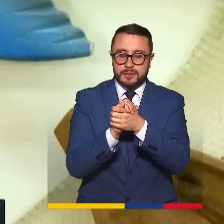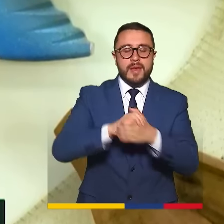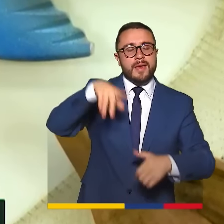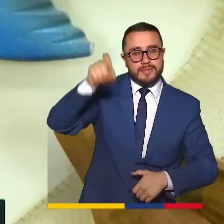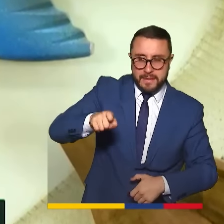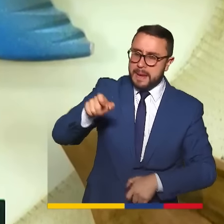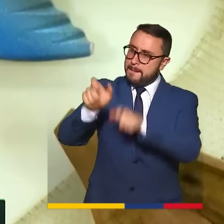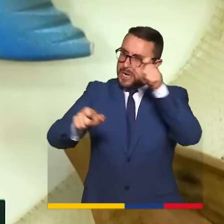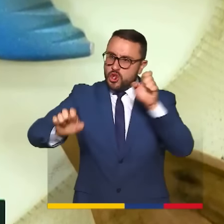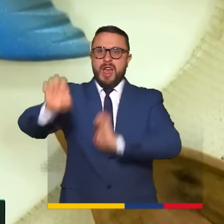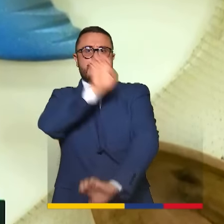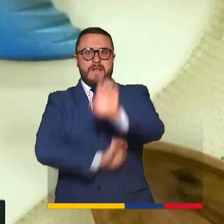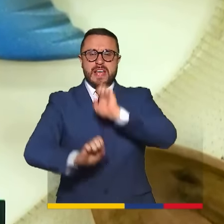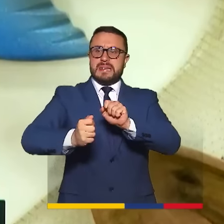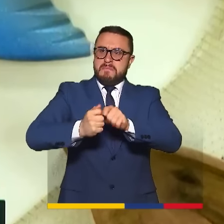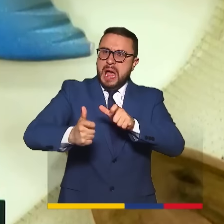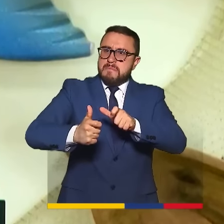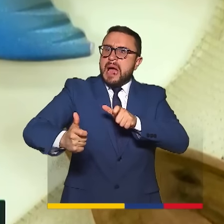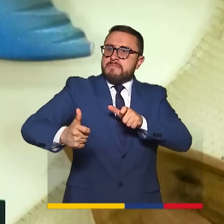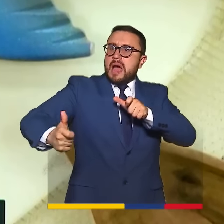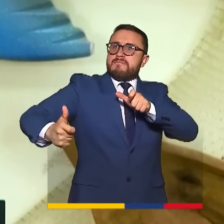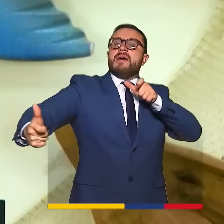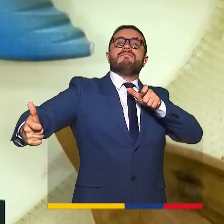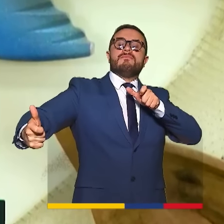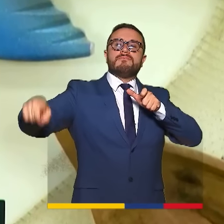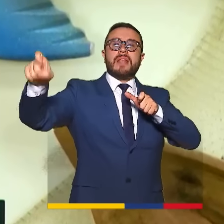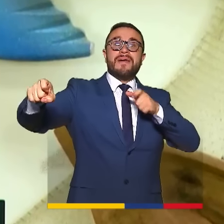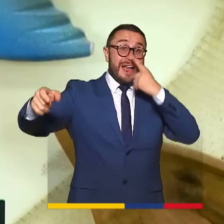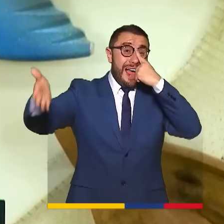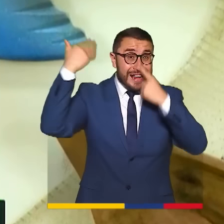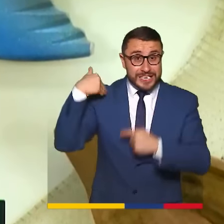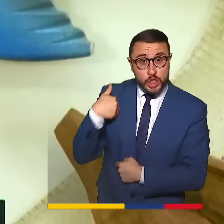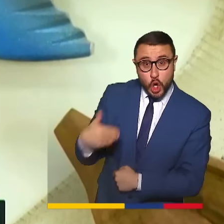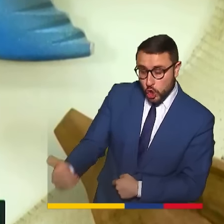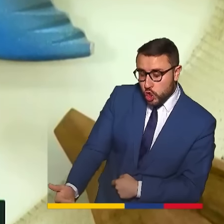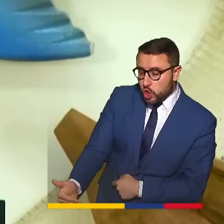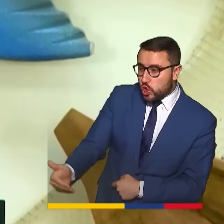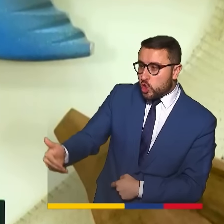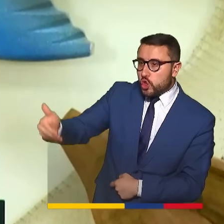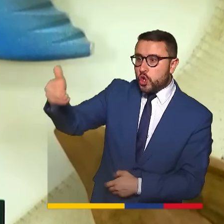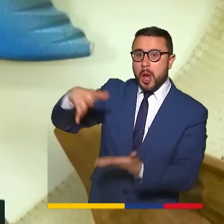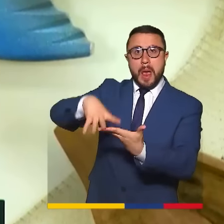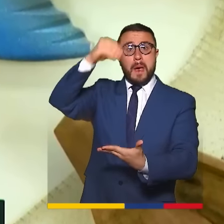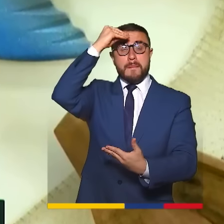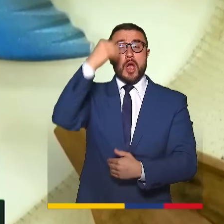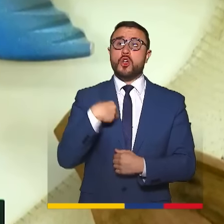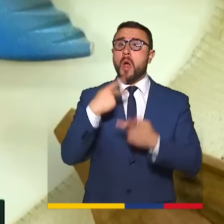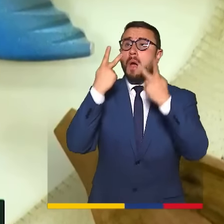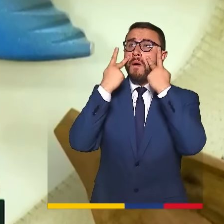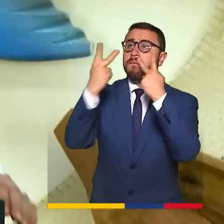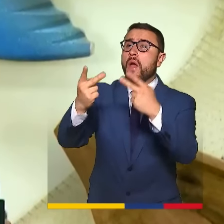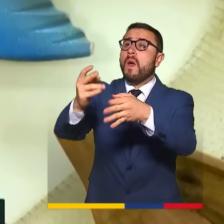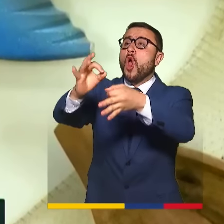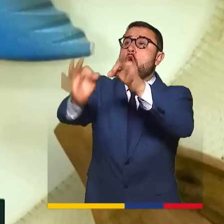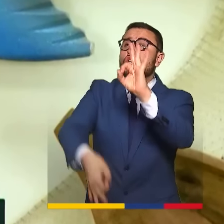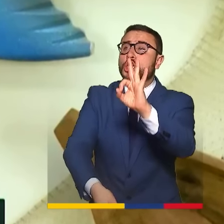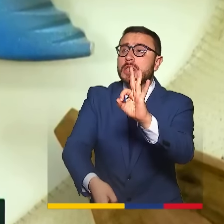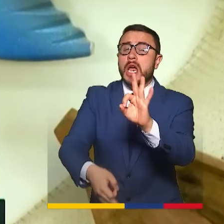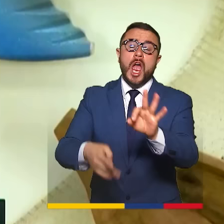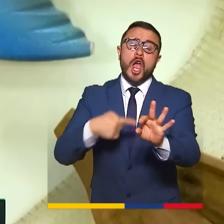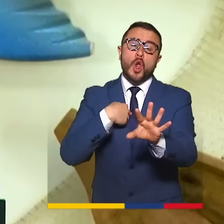defensoras, porque como yo aprendí desde chiquito, no nos podemos silenciar